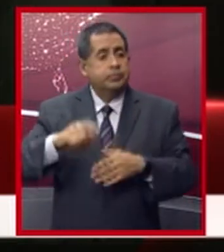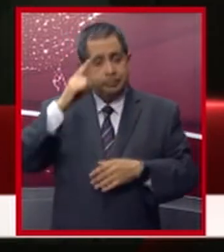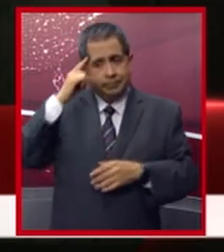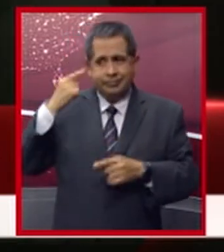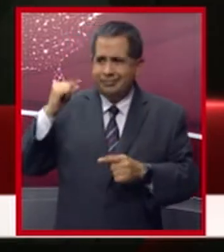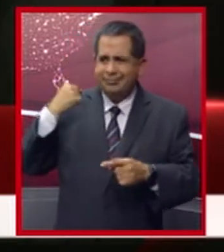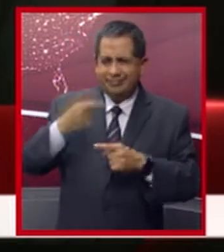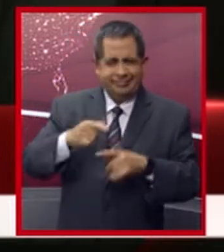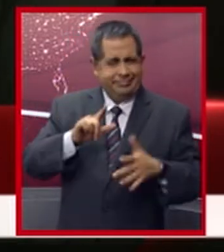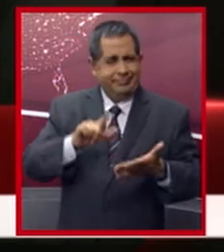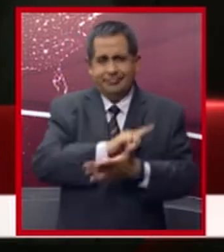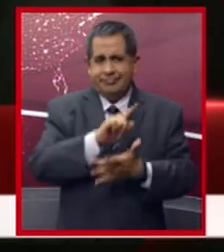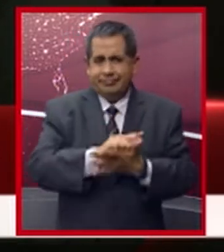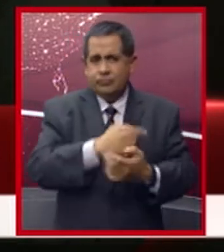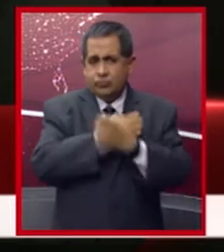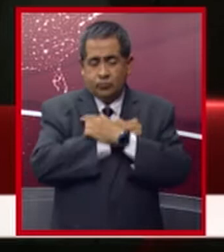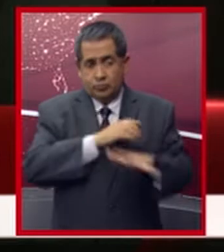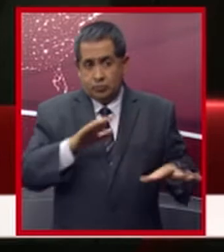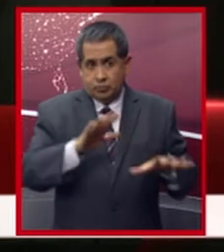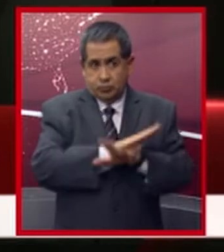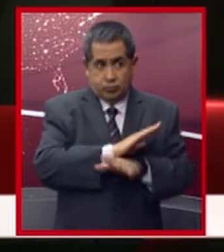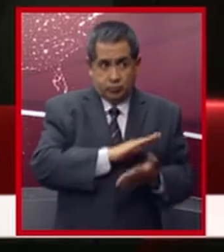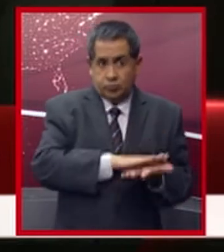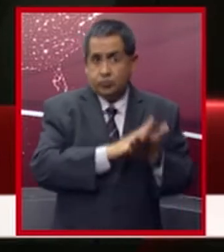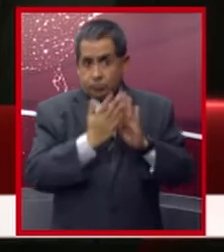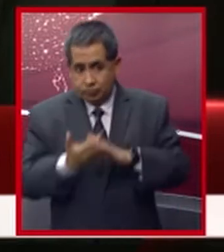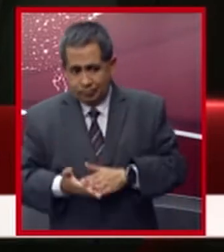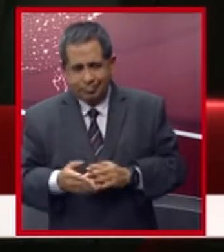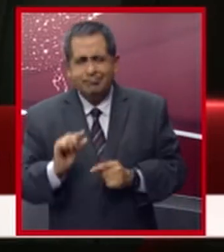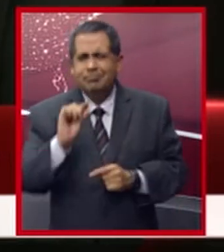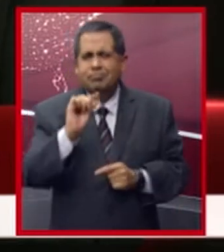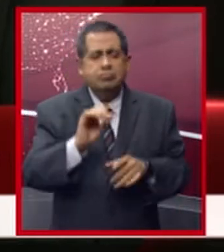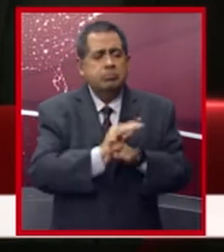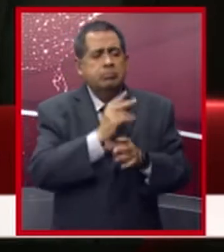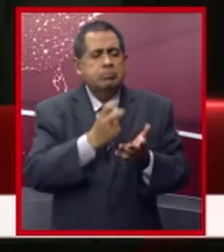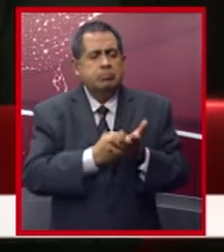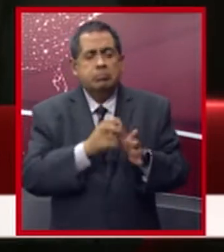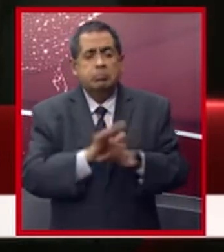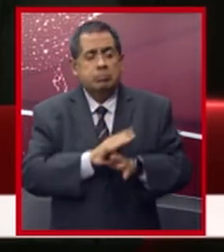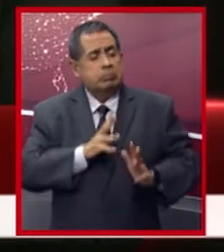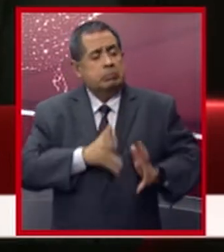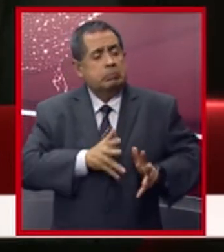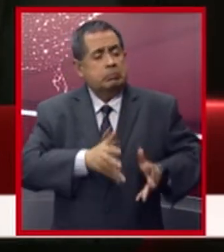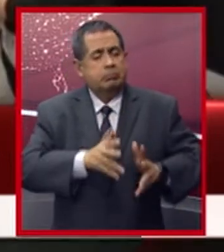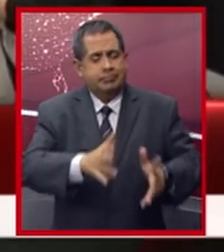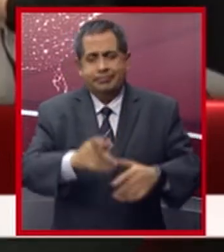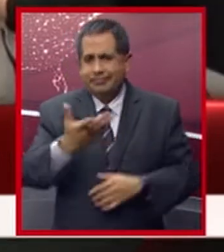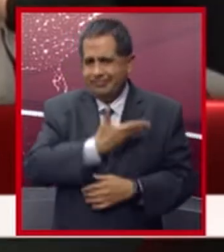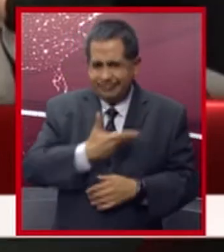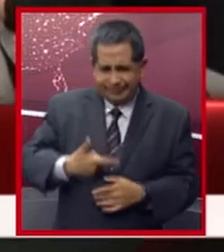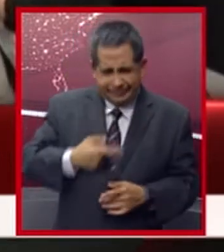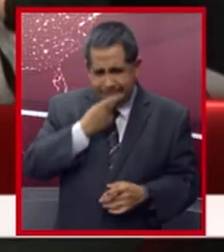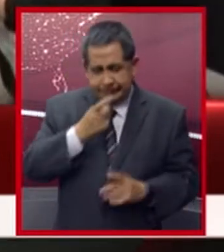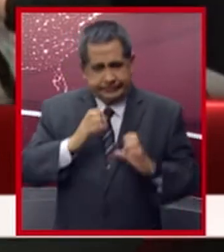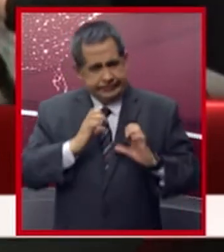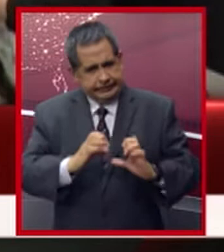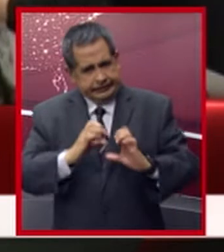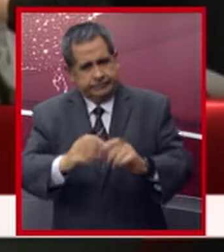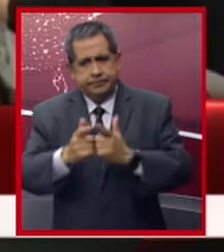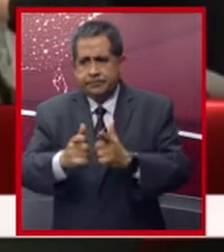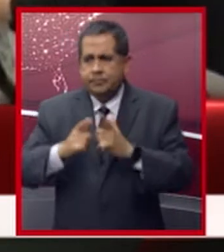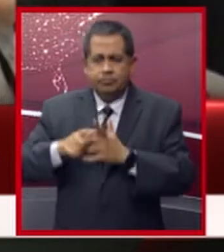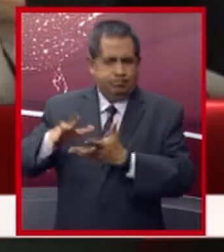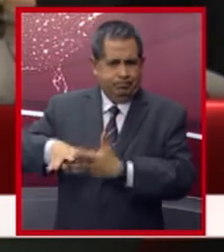pocos temas se han querido modificar. Se ha sido muy cuidadoso por parte del Ejecutivo, de las fracciones